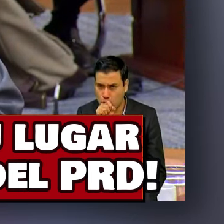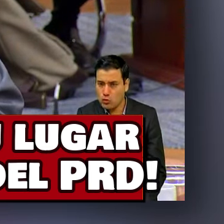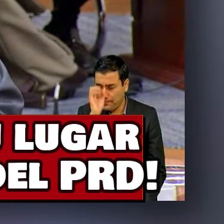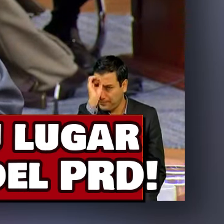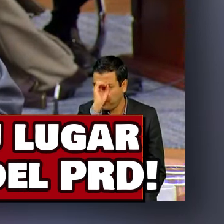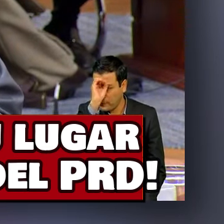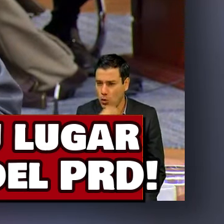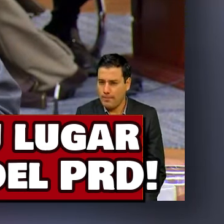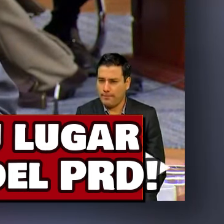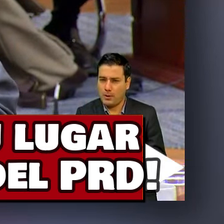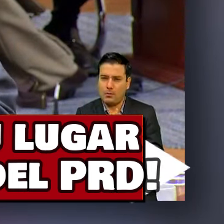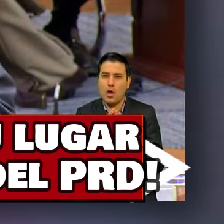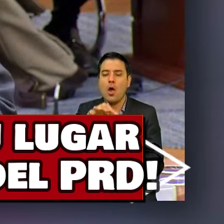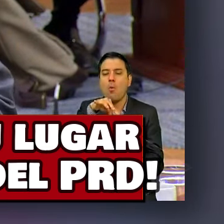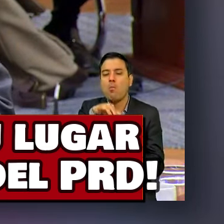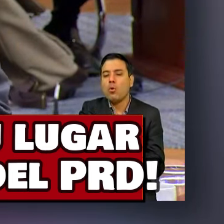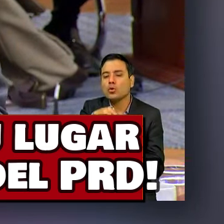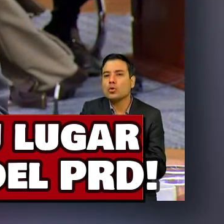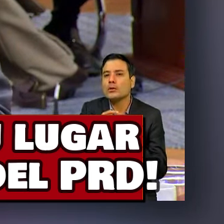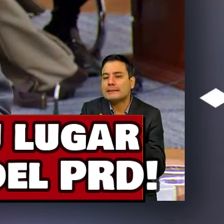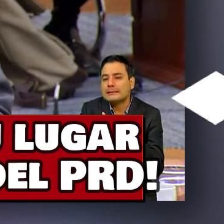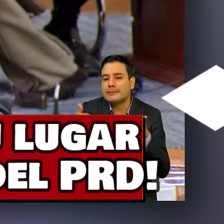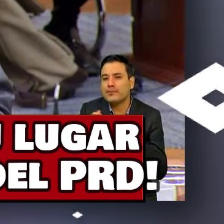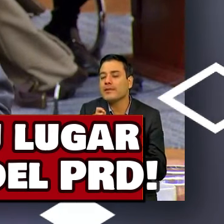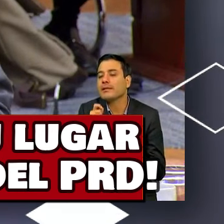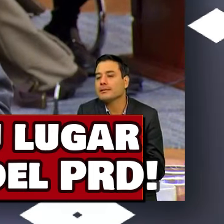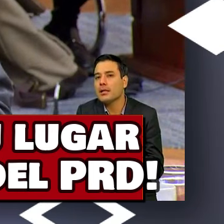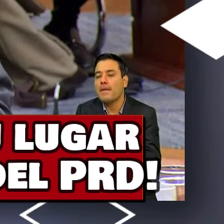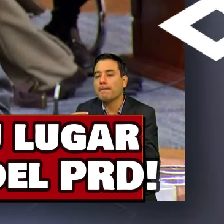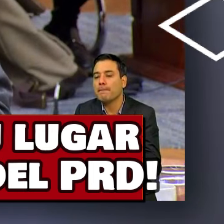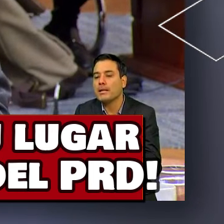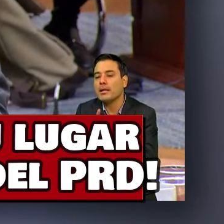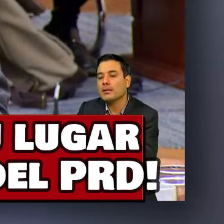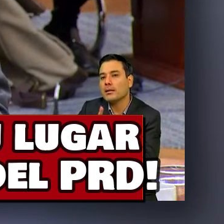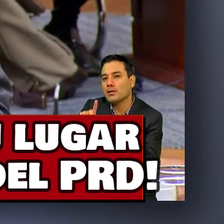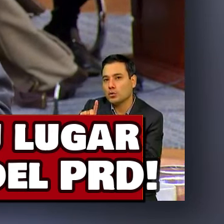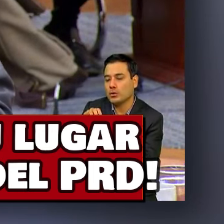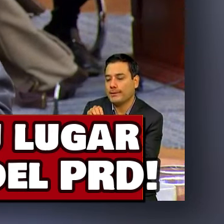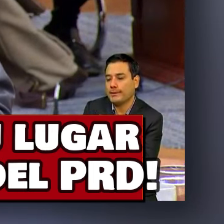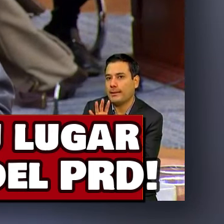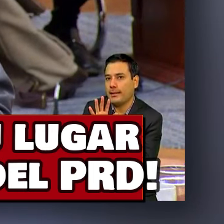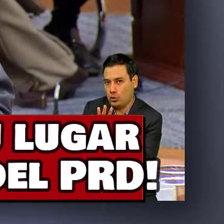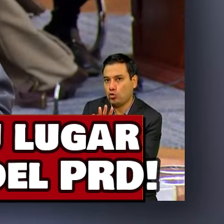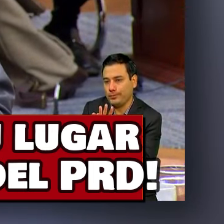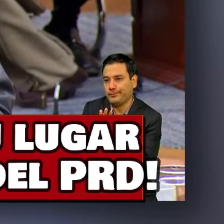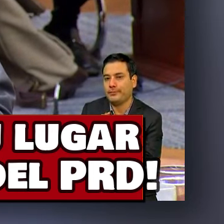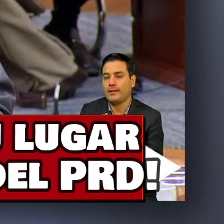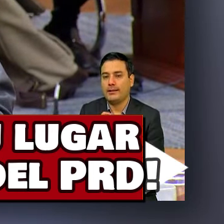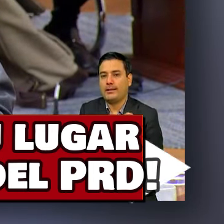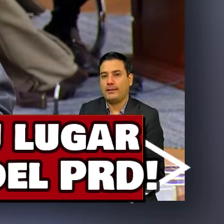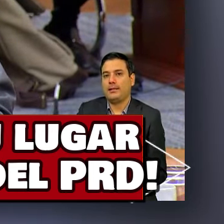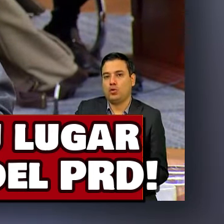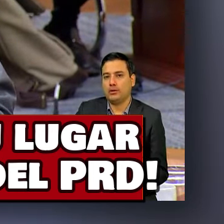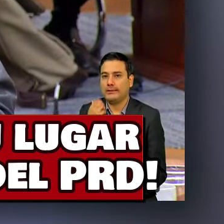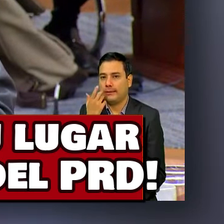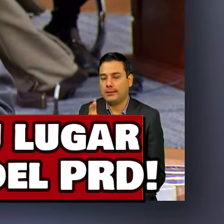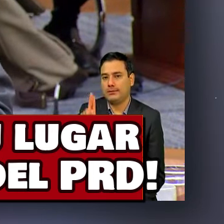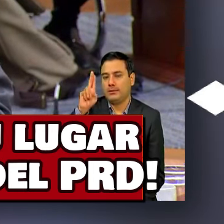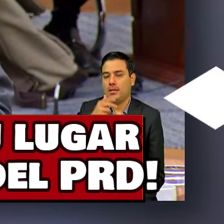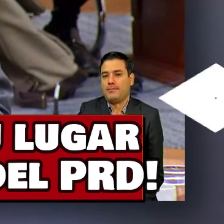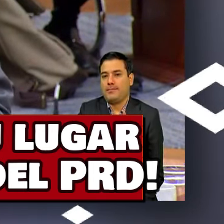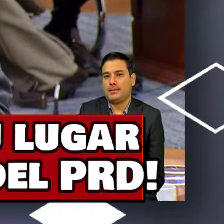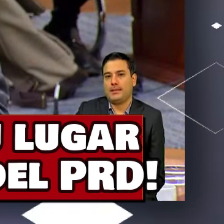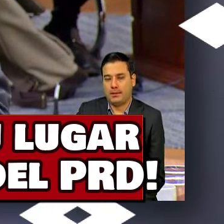que haya un voto diferenciado de la sanción de pérdida de derecho a ser registrado de los aspirantes a Presidencia de la